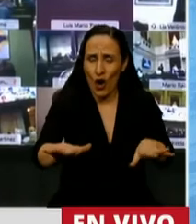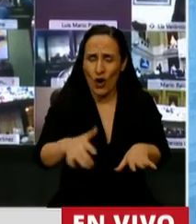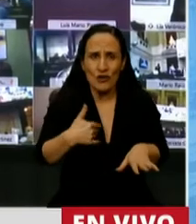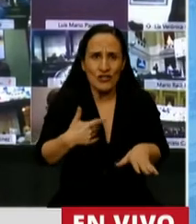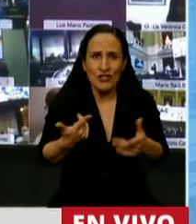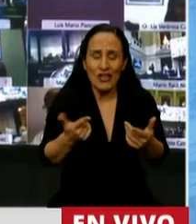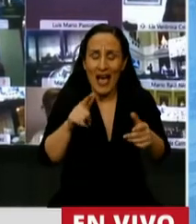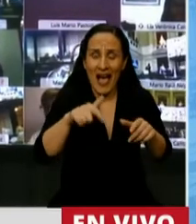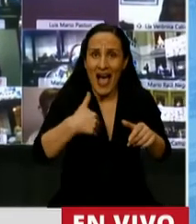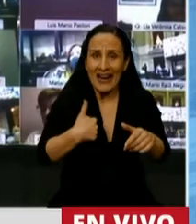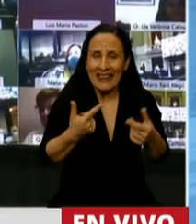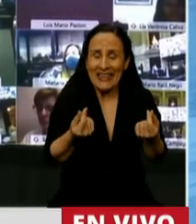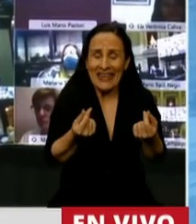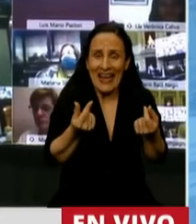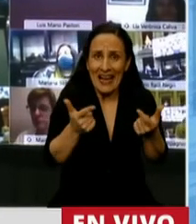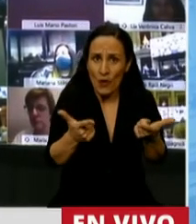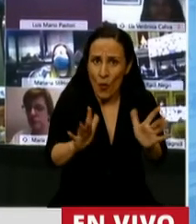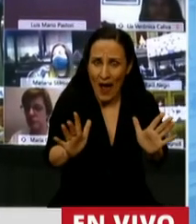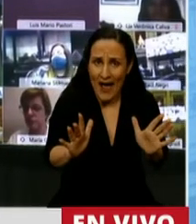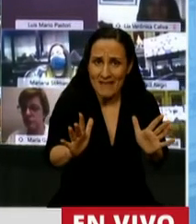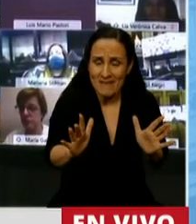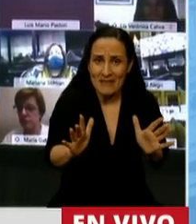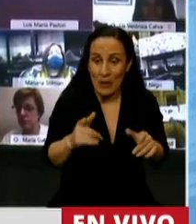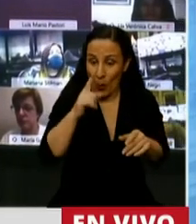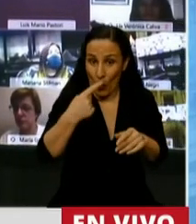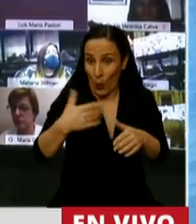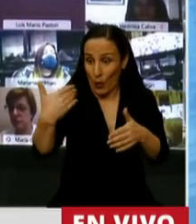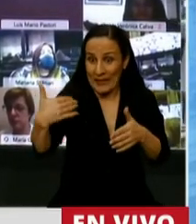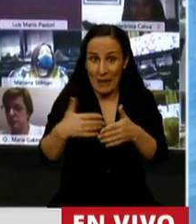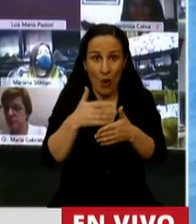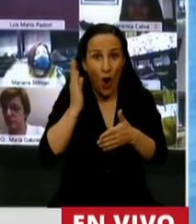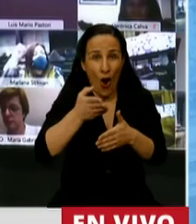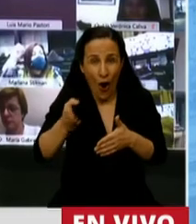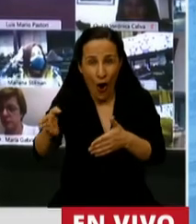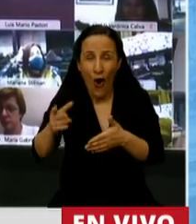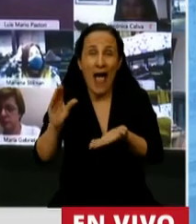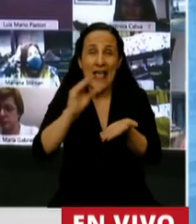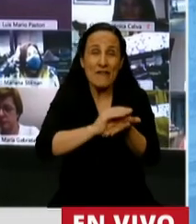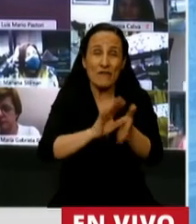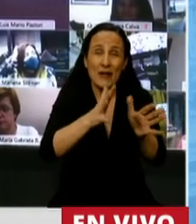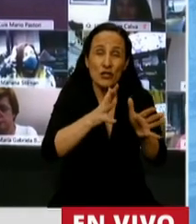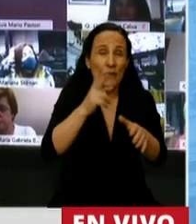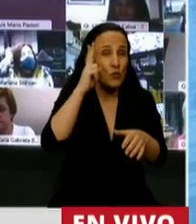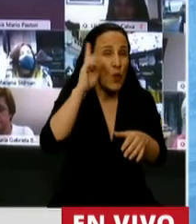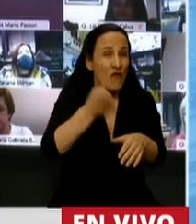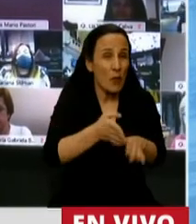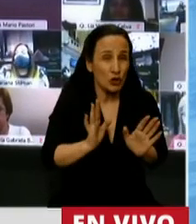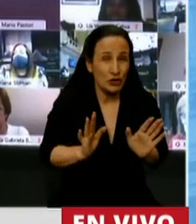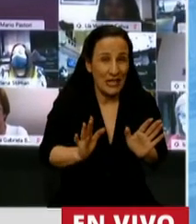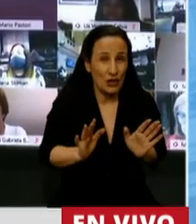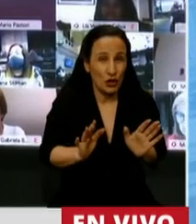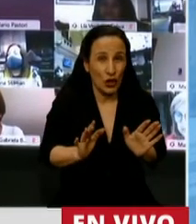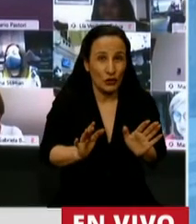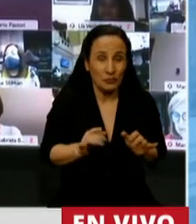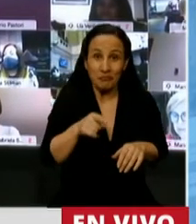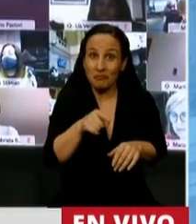yo no queda capital en la argentina en las últimas cifras hablan de que de niveles de inversión de alrededor del 9% eso ni